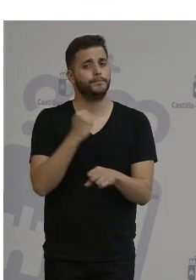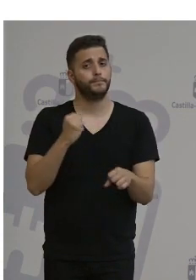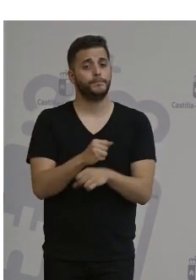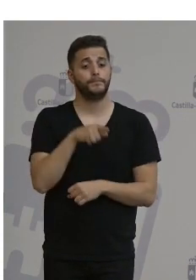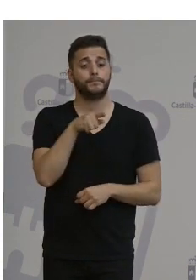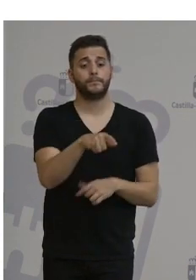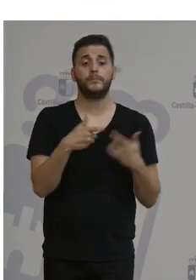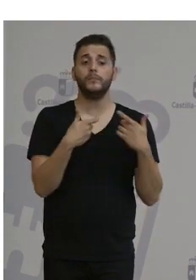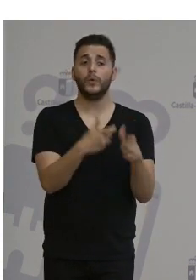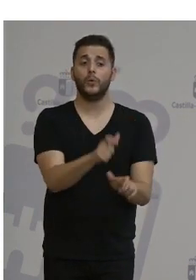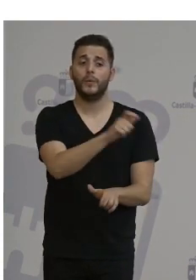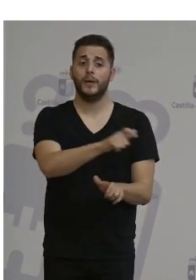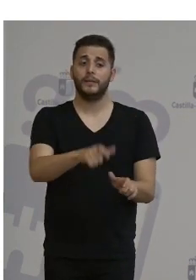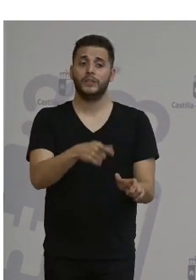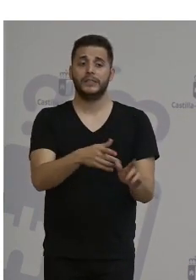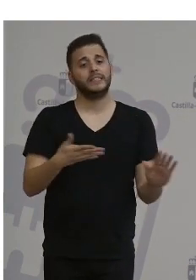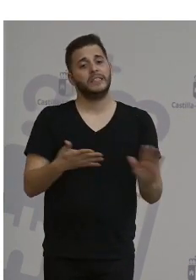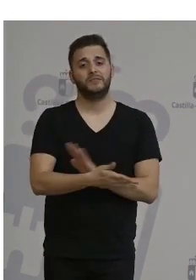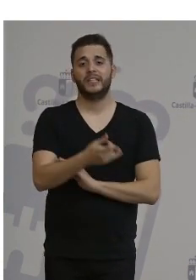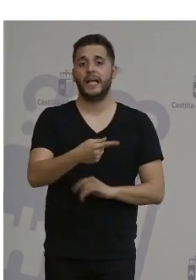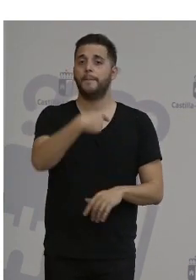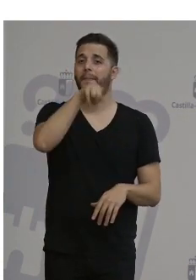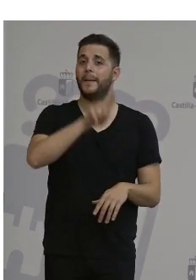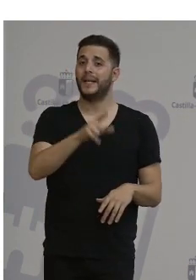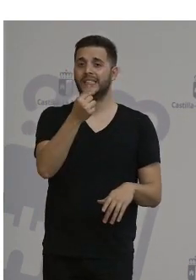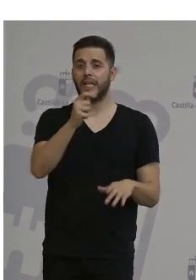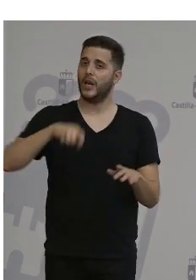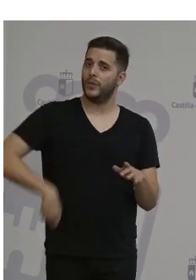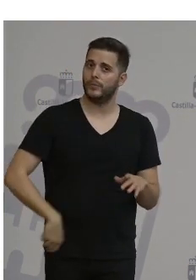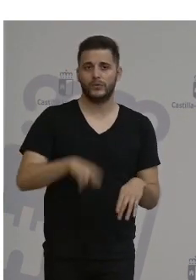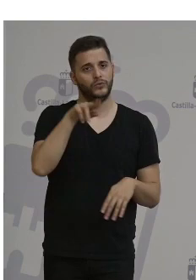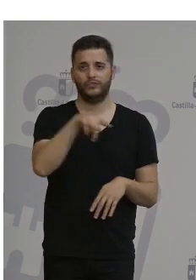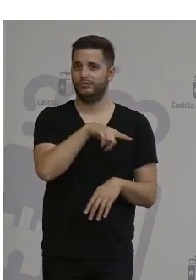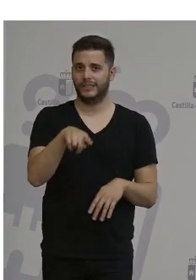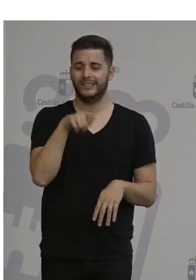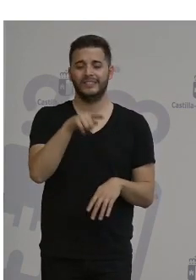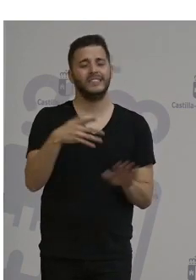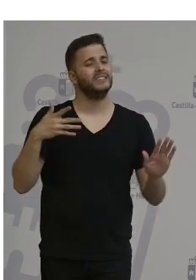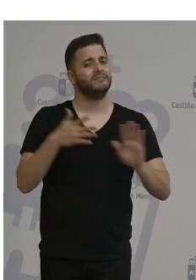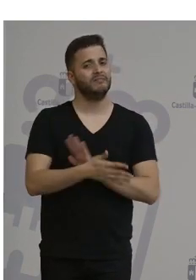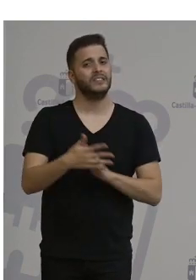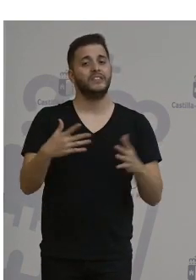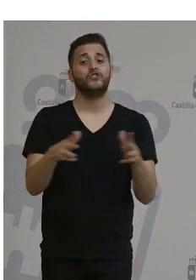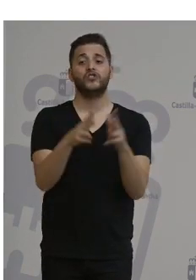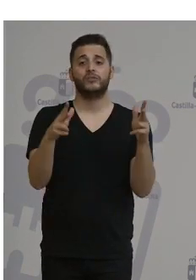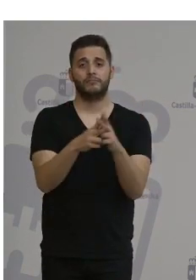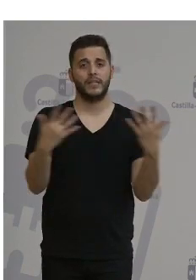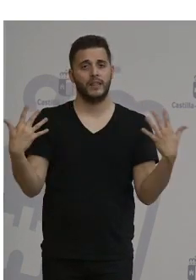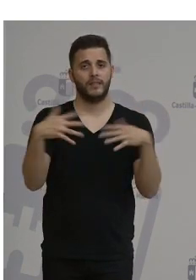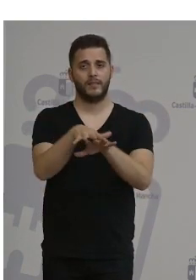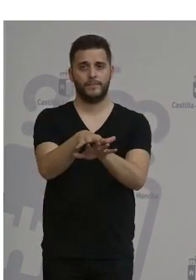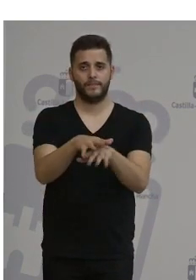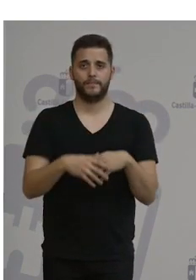solo un medio de vida o un salario a fin de mes, es su inclusión en la sociedad. Este premio